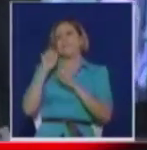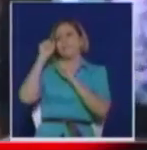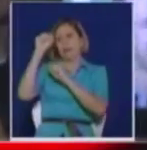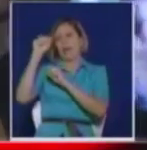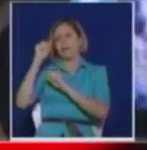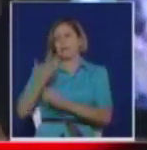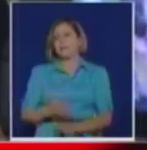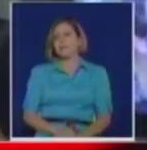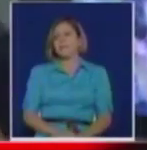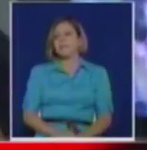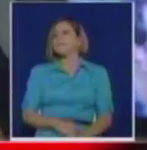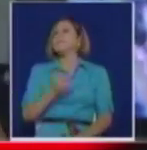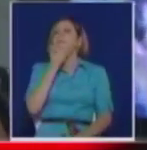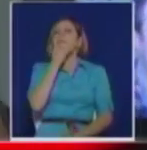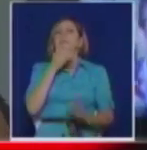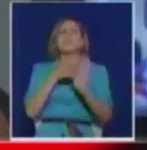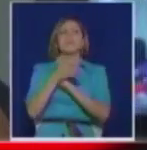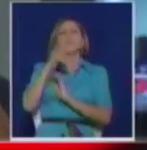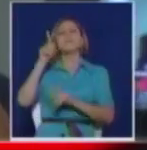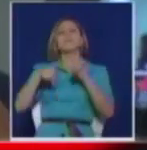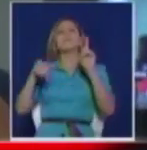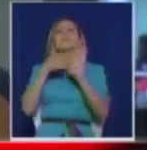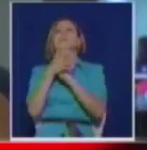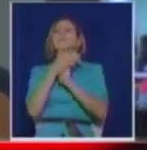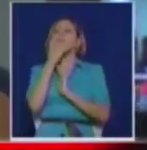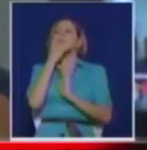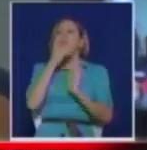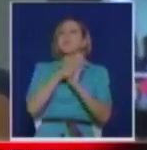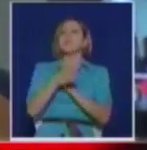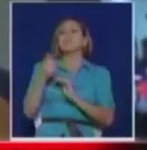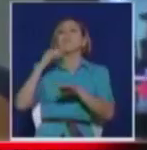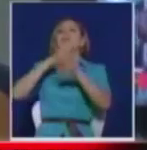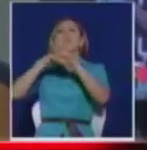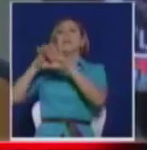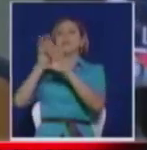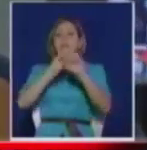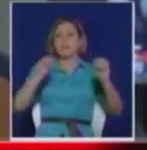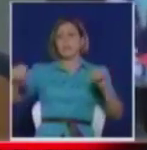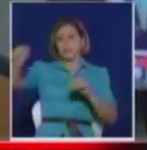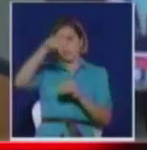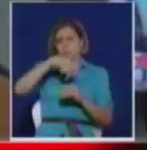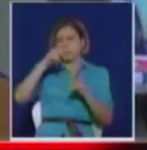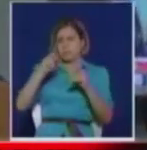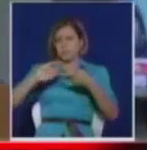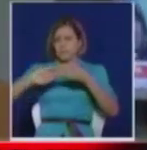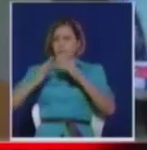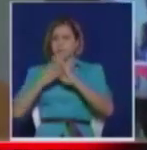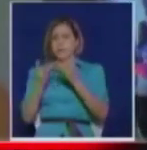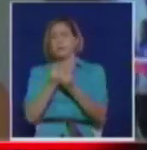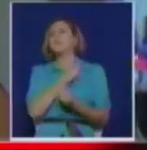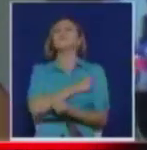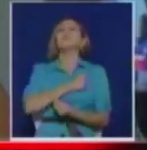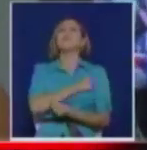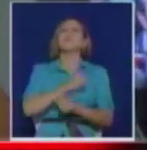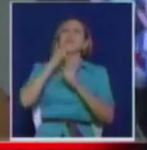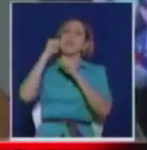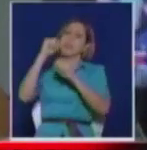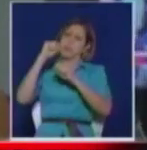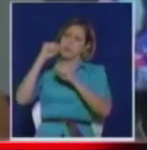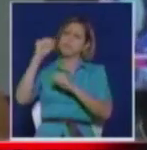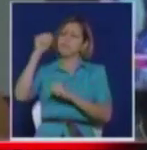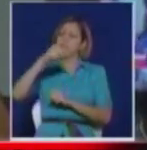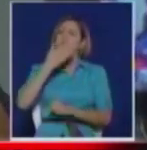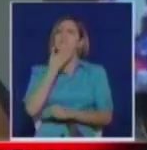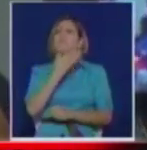vulnerando los derechos de otras personas y por eso he invitado a las comunidades que mantengan su protesta